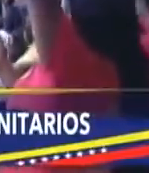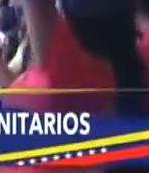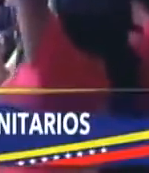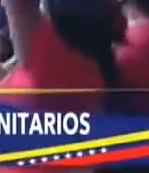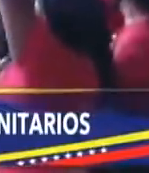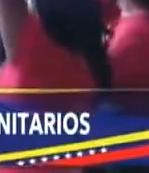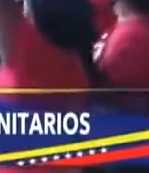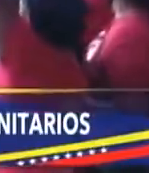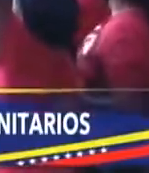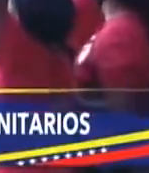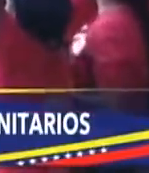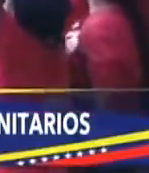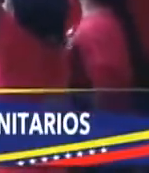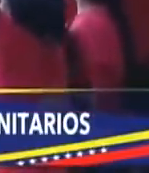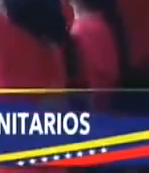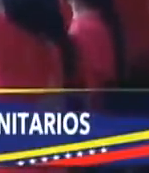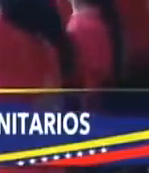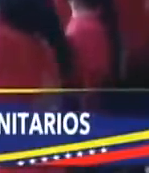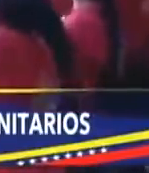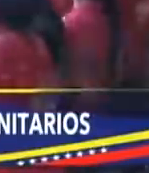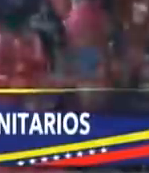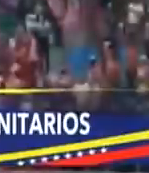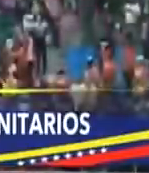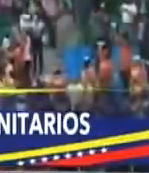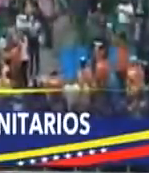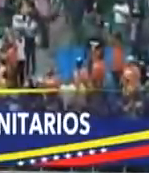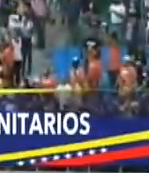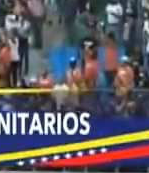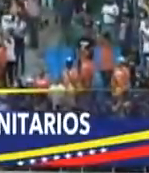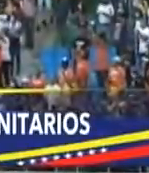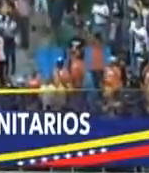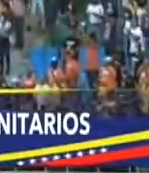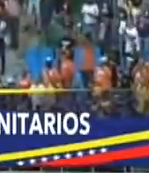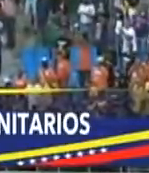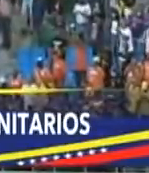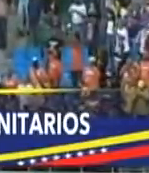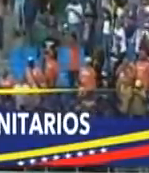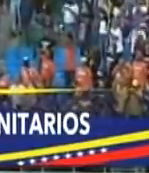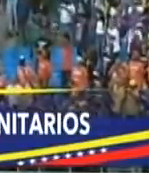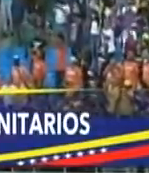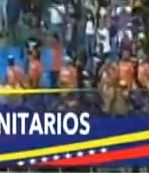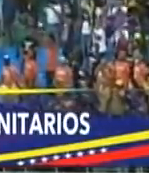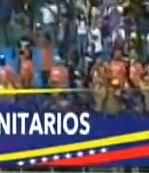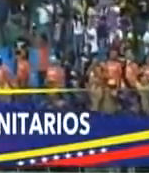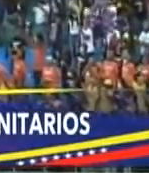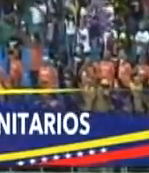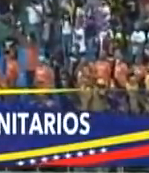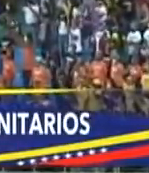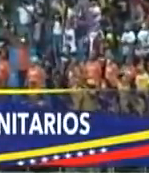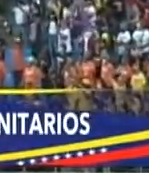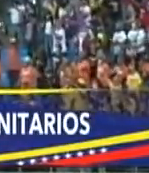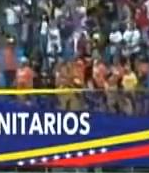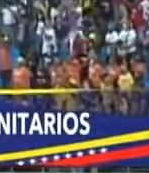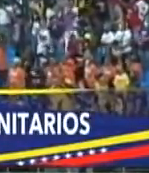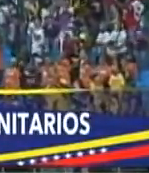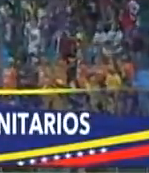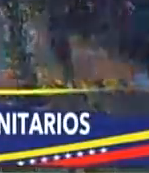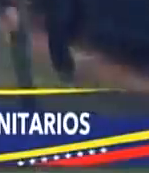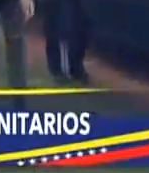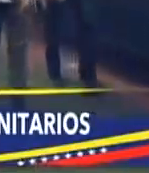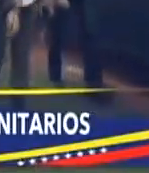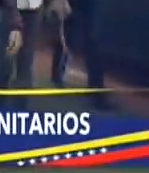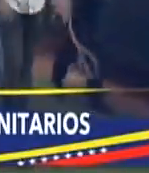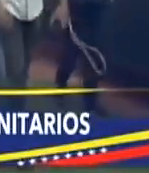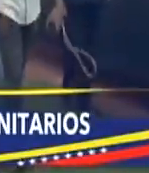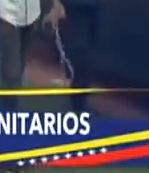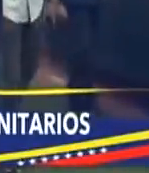11 parroquias acá en lo que ha sido este estadio de béisbol general en jefe Jorge Luis García Carneiro, y que